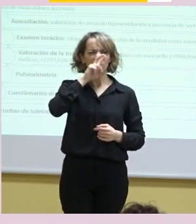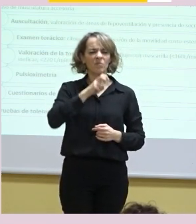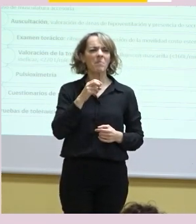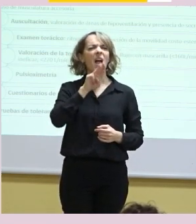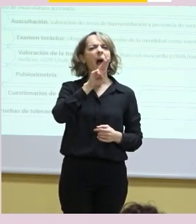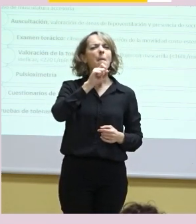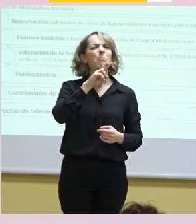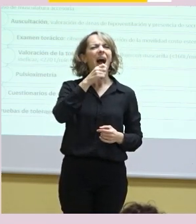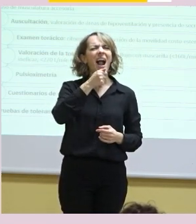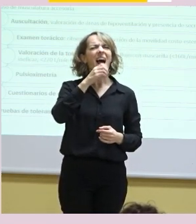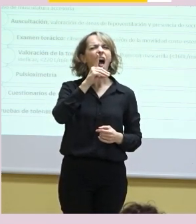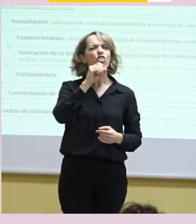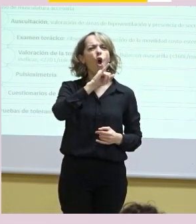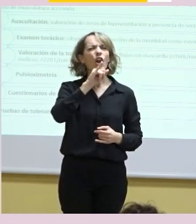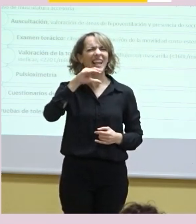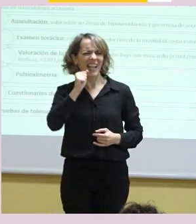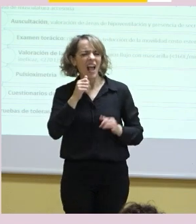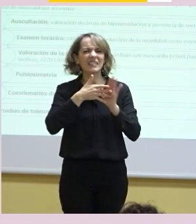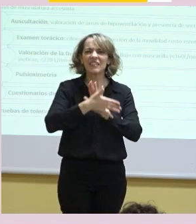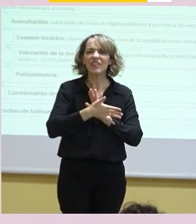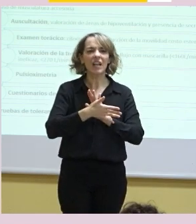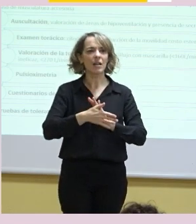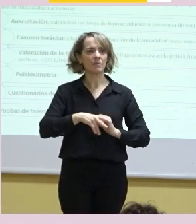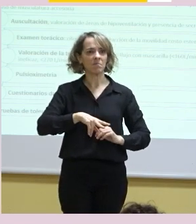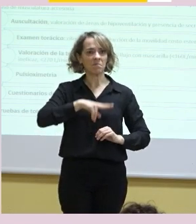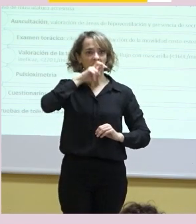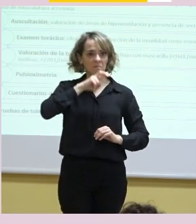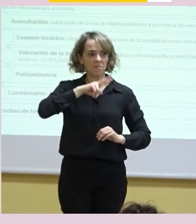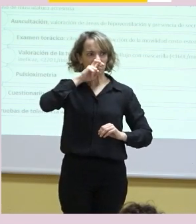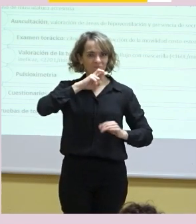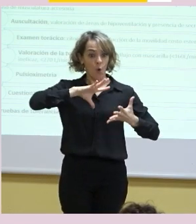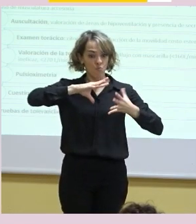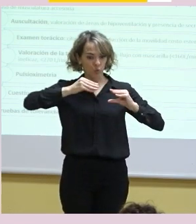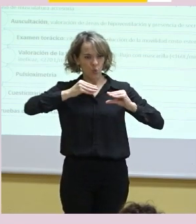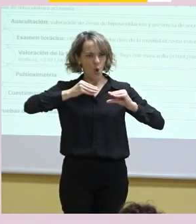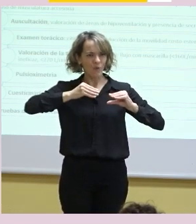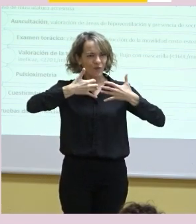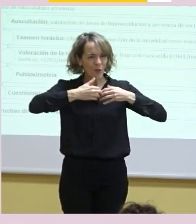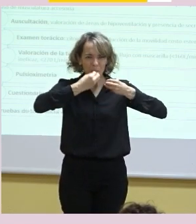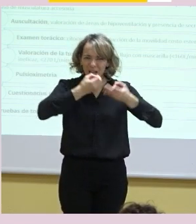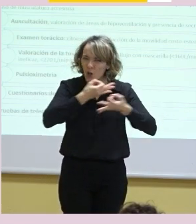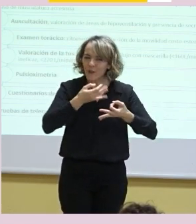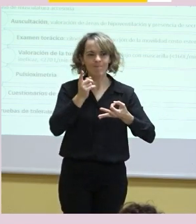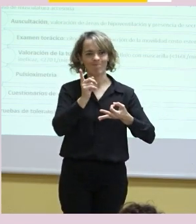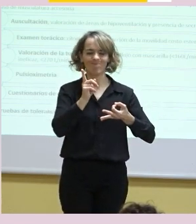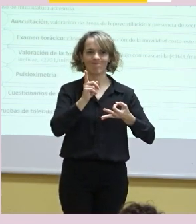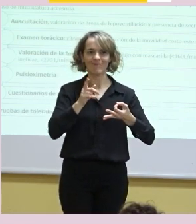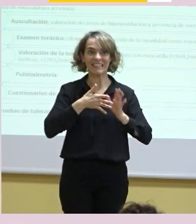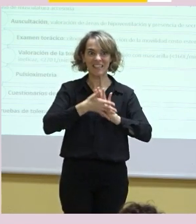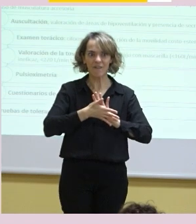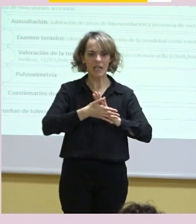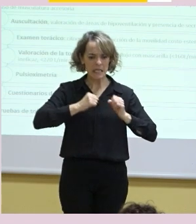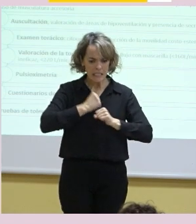Esto aparece cuando la musculatura respiratoria no se activa de forma correcta. Y había signos de aumento de trabajo